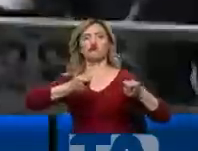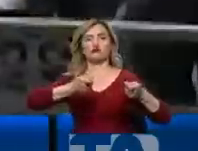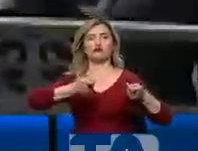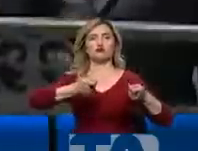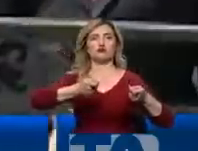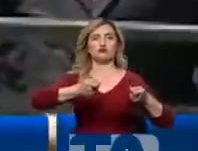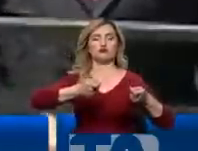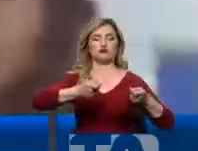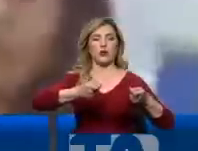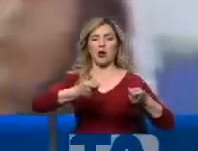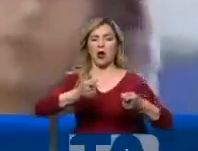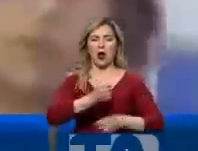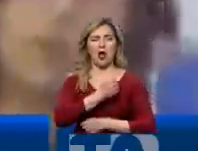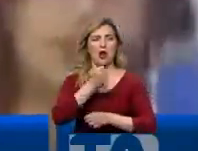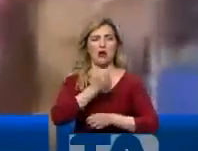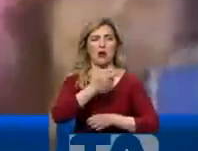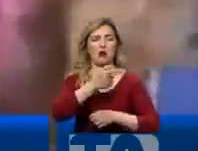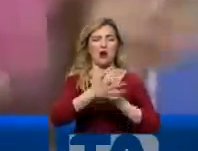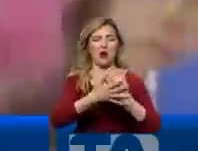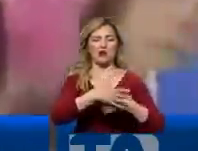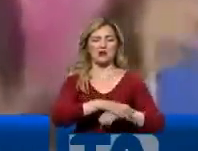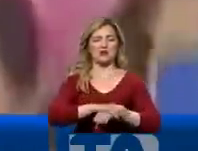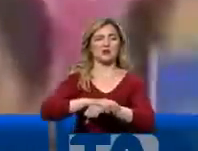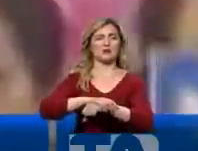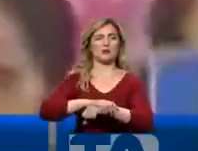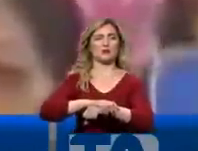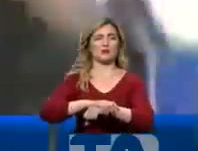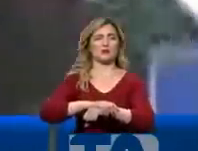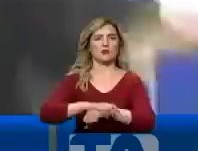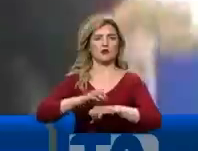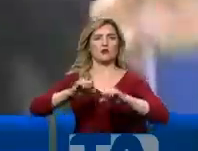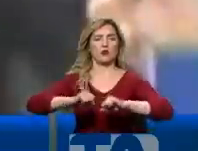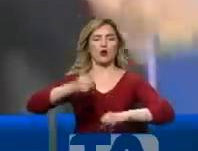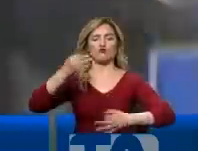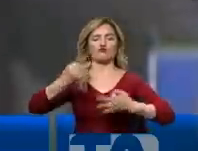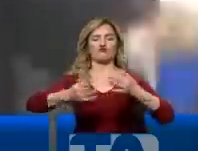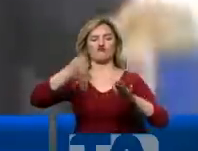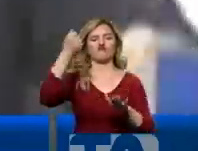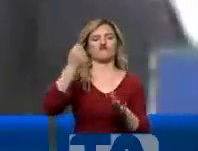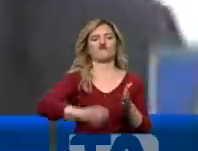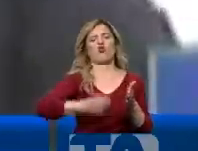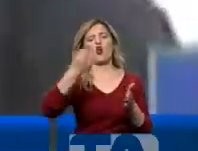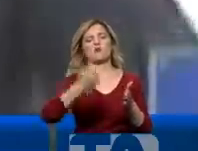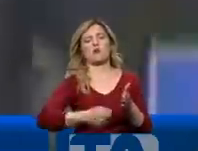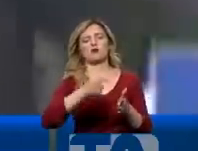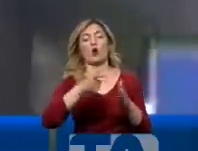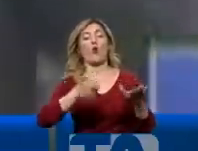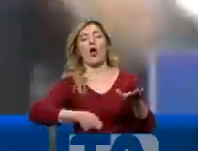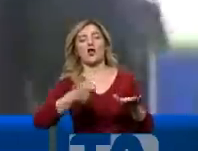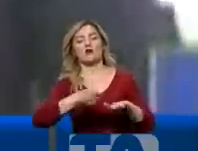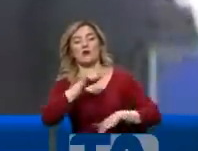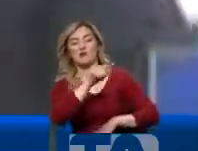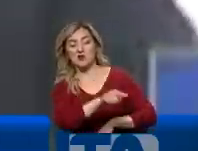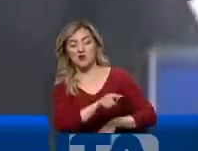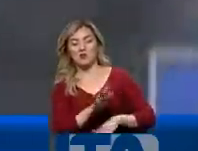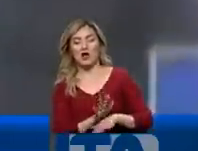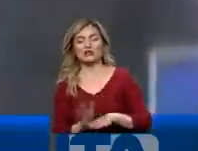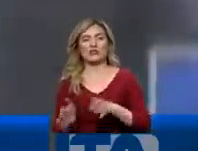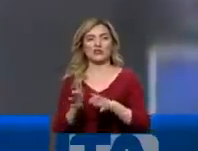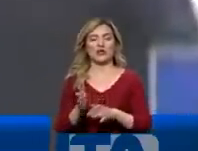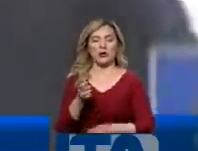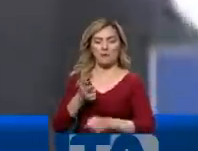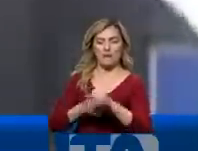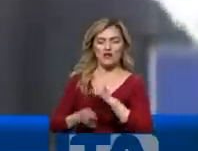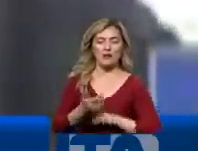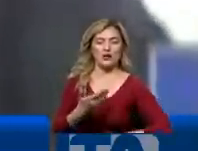difícilmente los perdía. Si es posible ser juzgado porque fue parte de esa conspiración donde se trató de matar